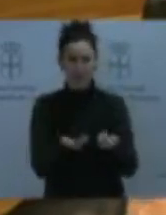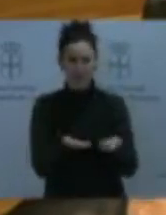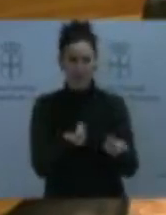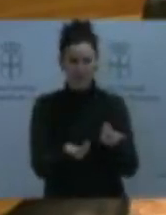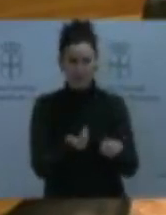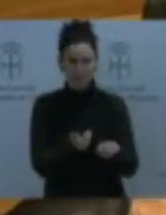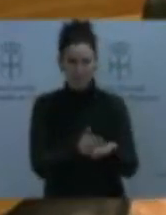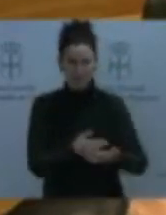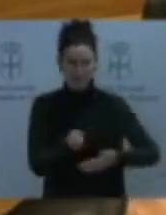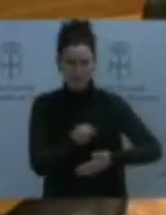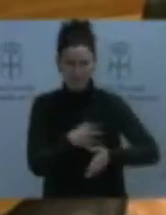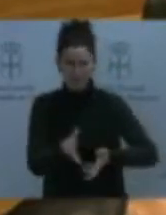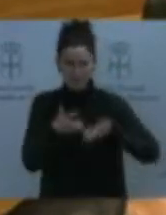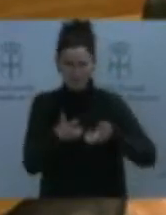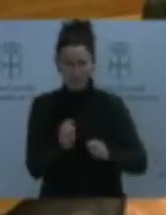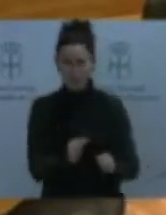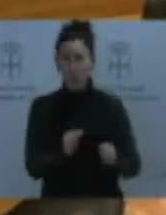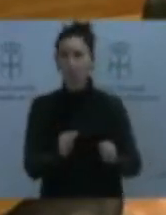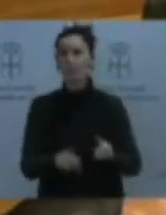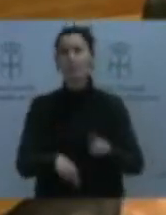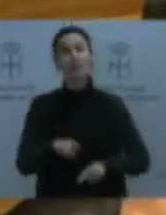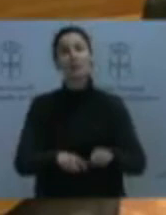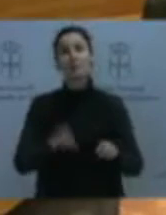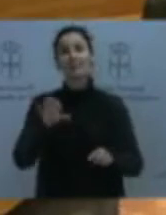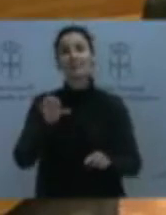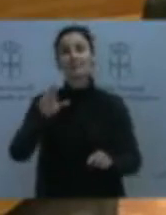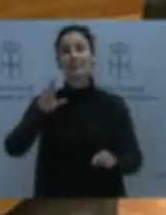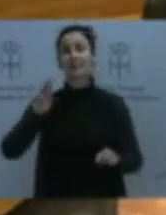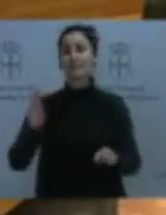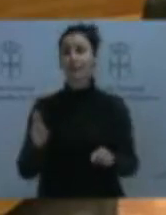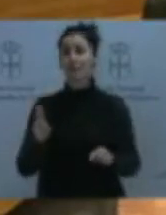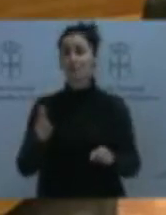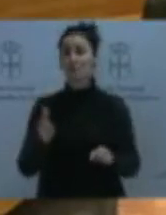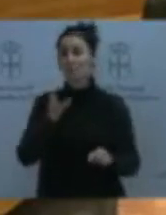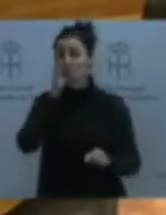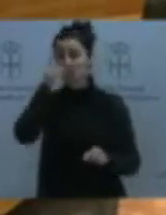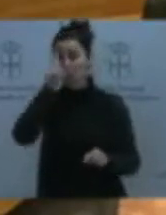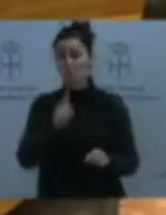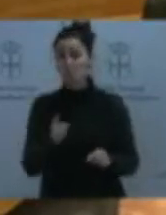la SRP, porque no se me ocurre otra cosa, una participación en